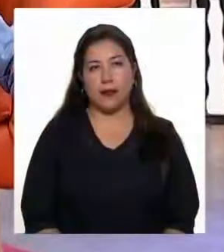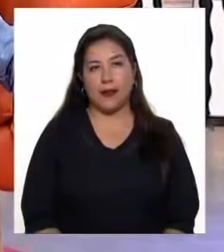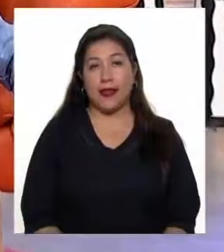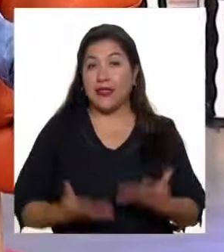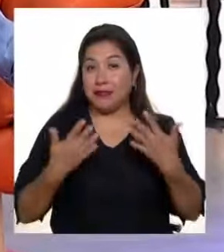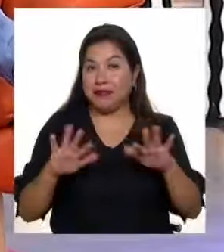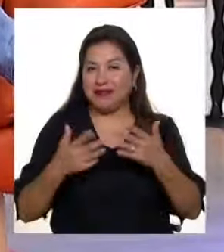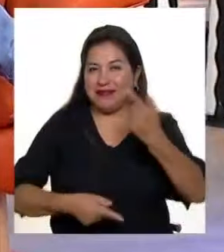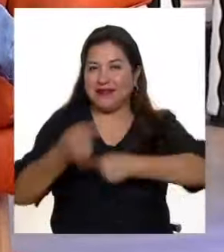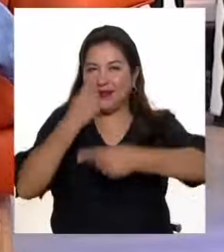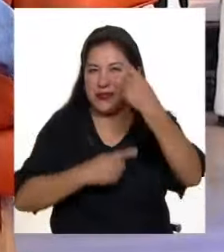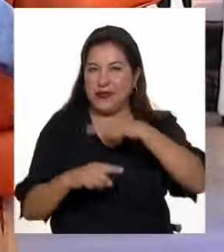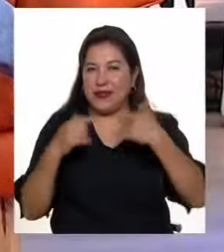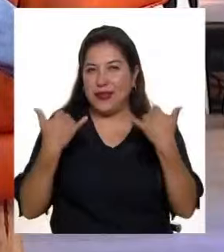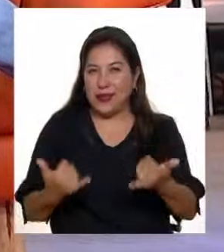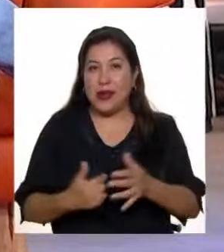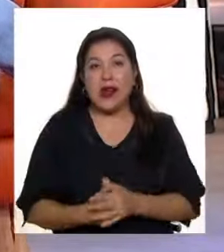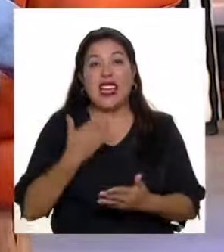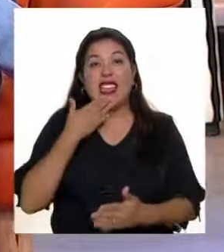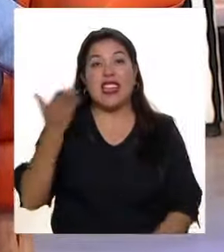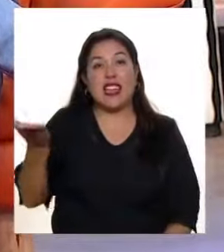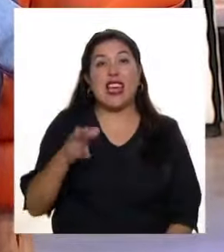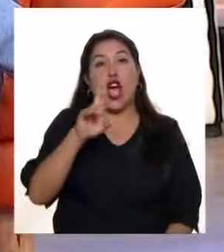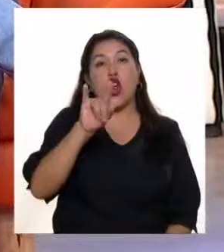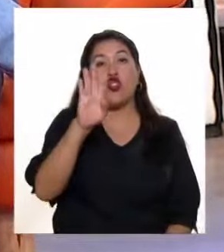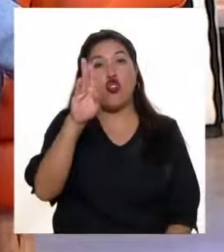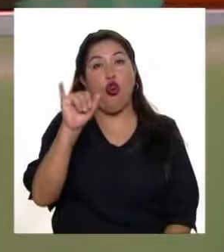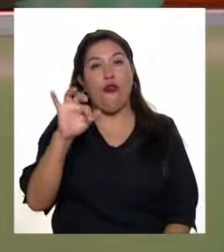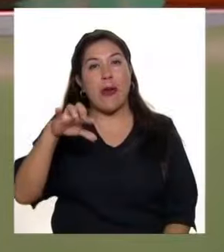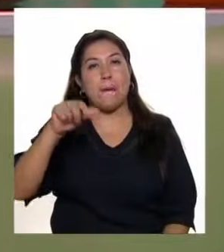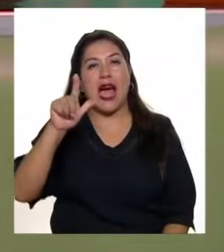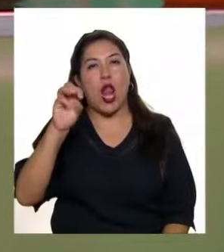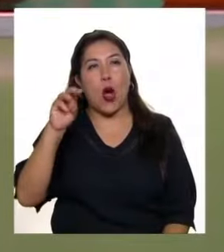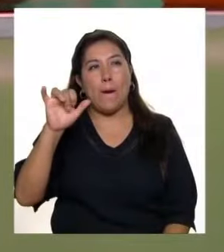Ya estamos de regreso y ya está con nosotros Ruby Palomino.